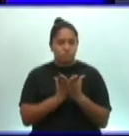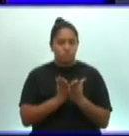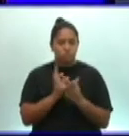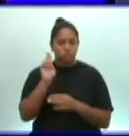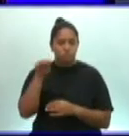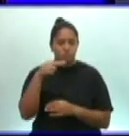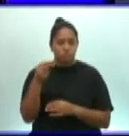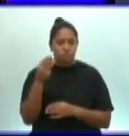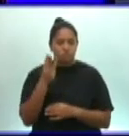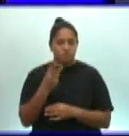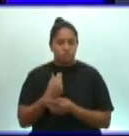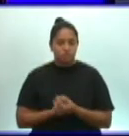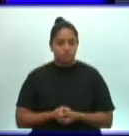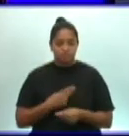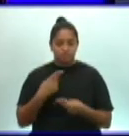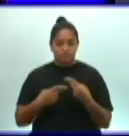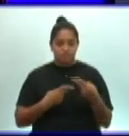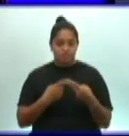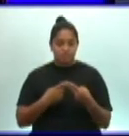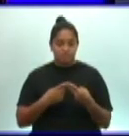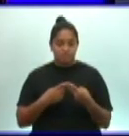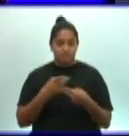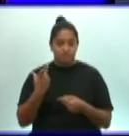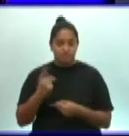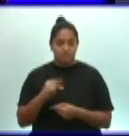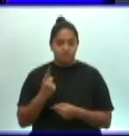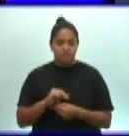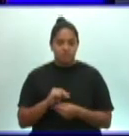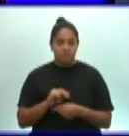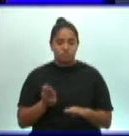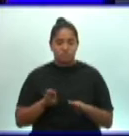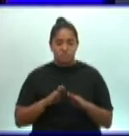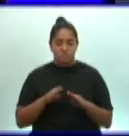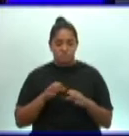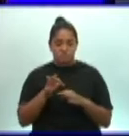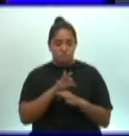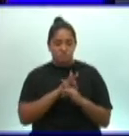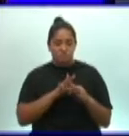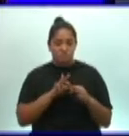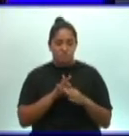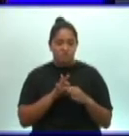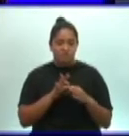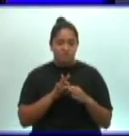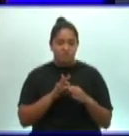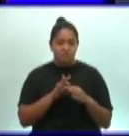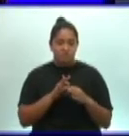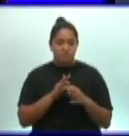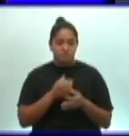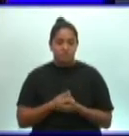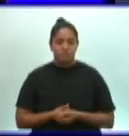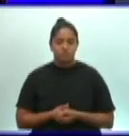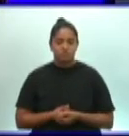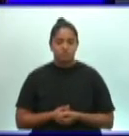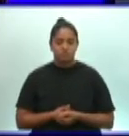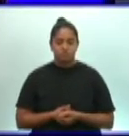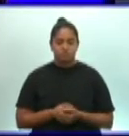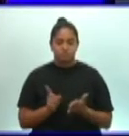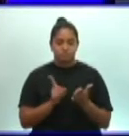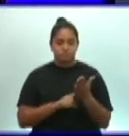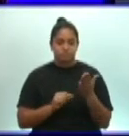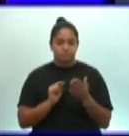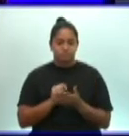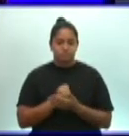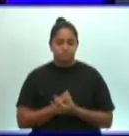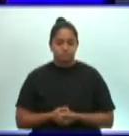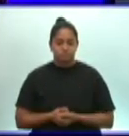3. Hoy realizando ejercicios sobre el movimiento de partículas dentro de un campo magnético uniforme, dentro de un campo magnético